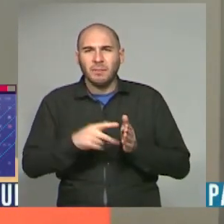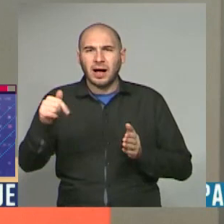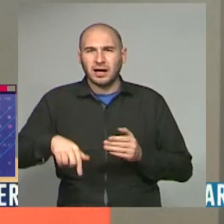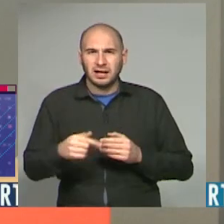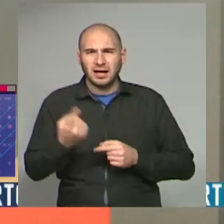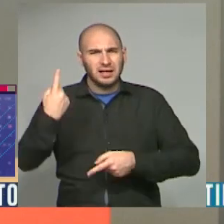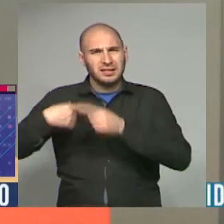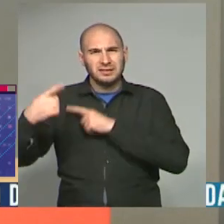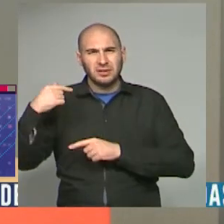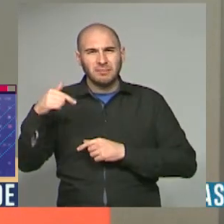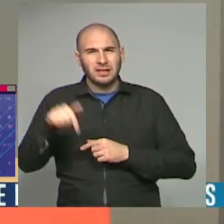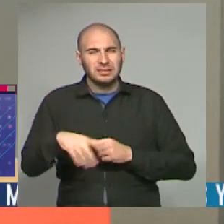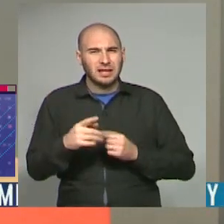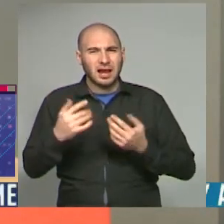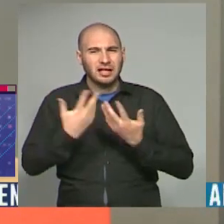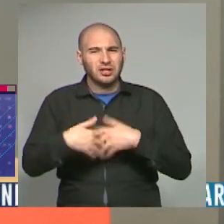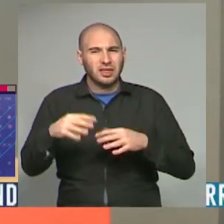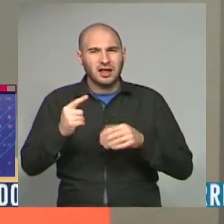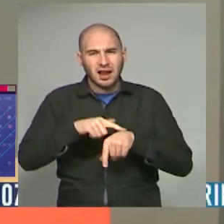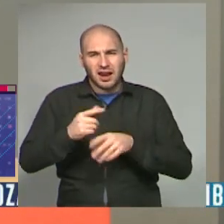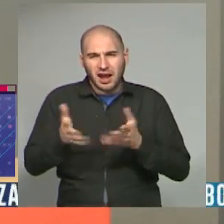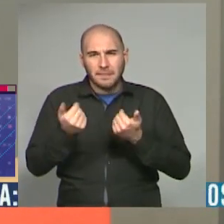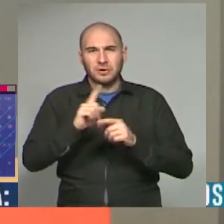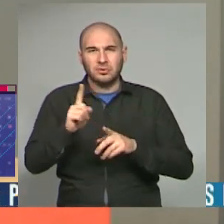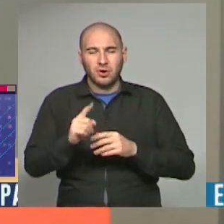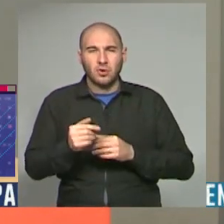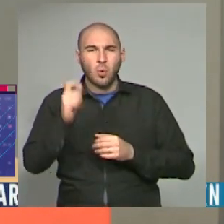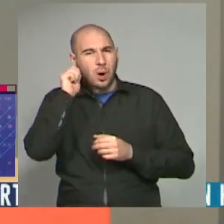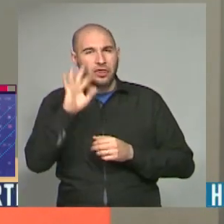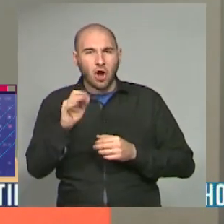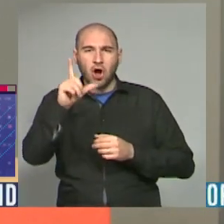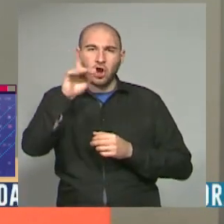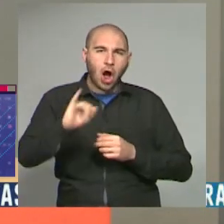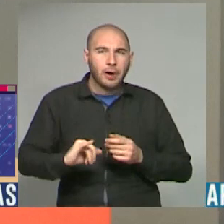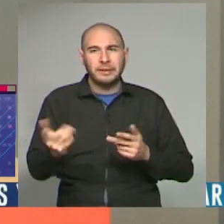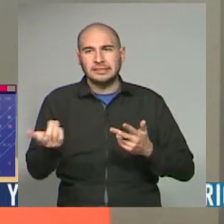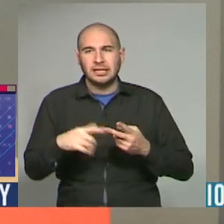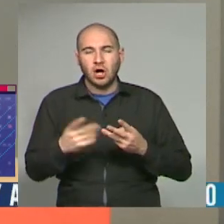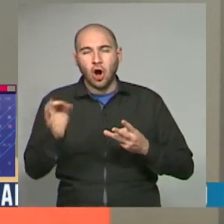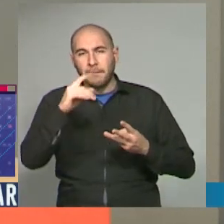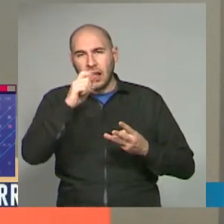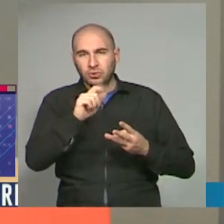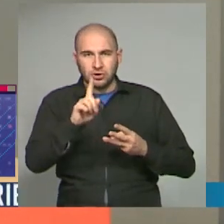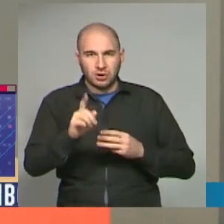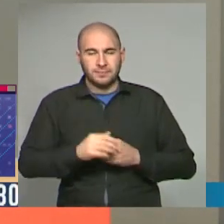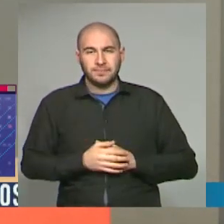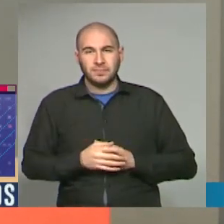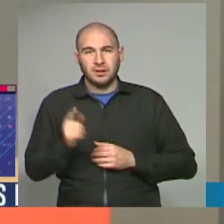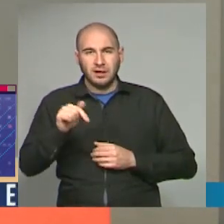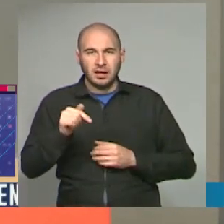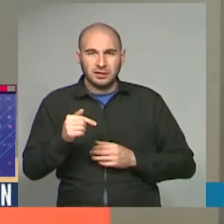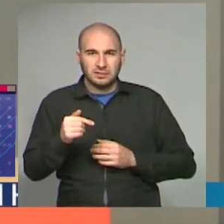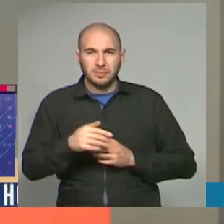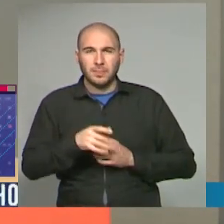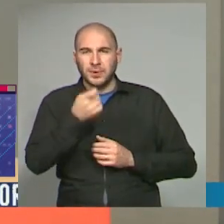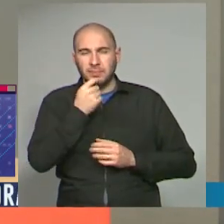Hay una historia que no tiene que ver con lo inmediato, no tiene que ver solamente con Guaidó, López o con Maduro, sino que es mucho,